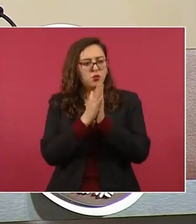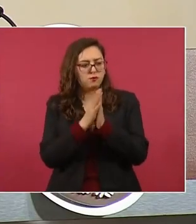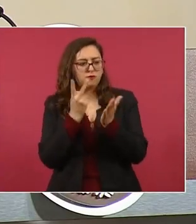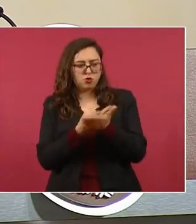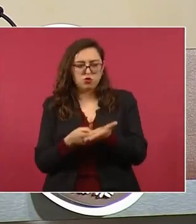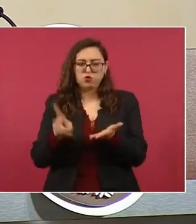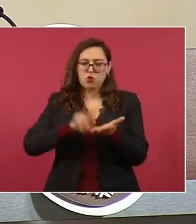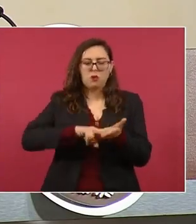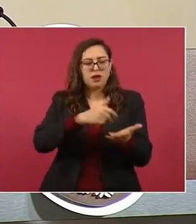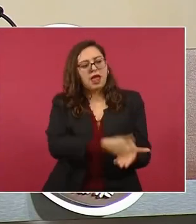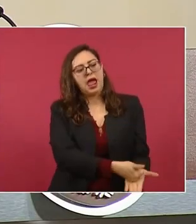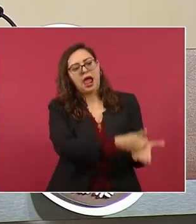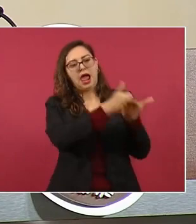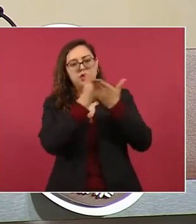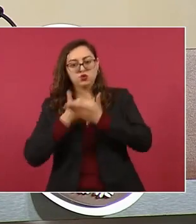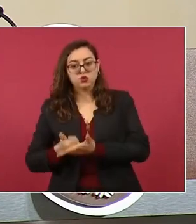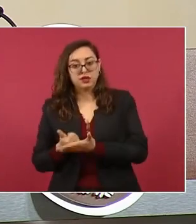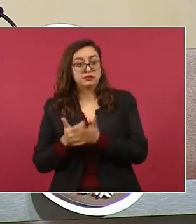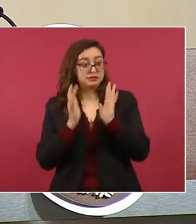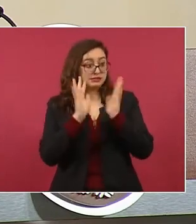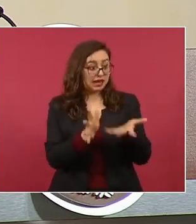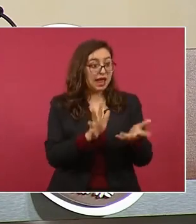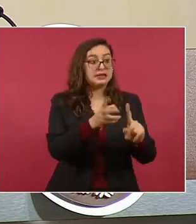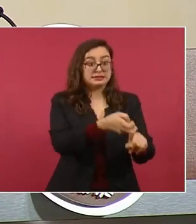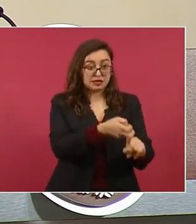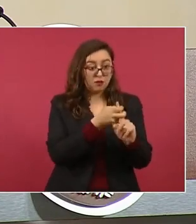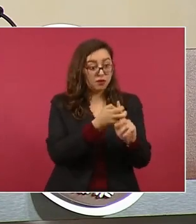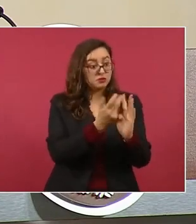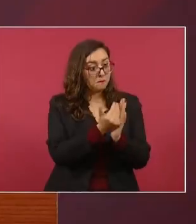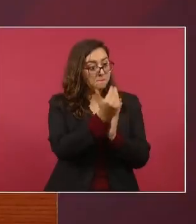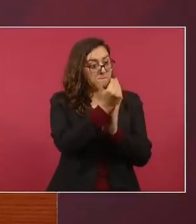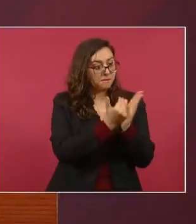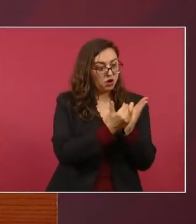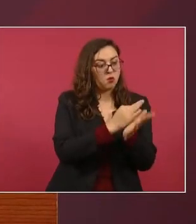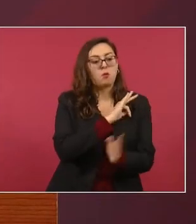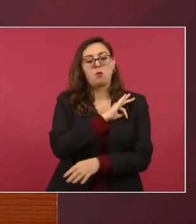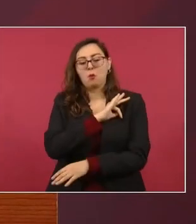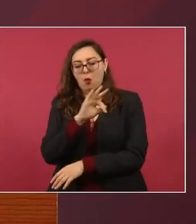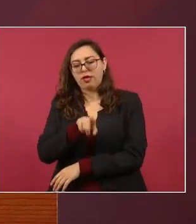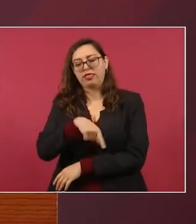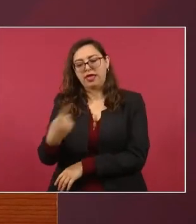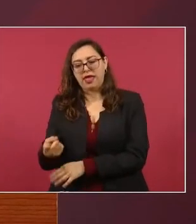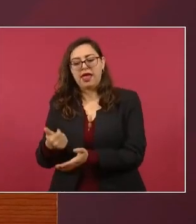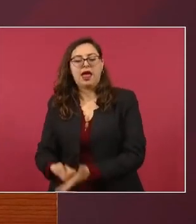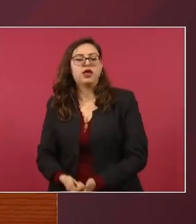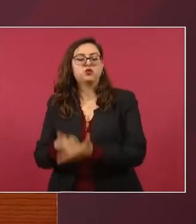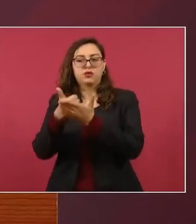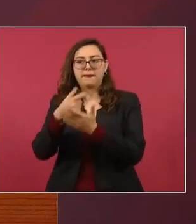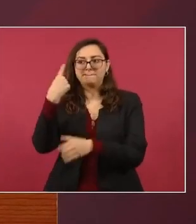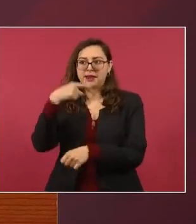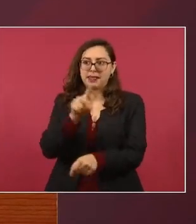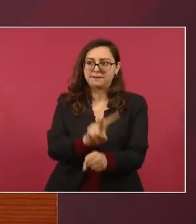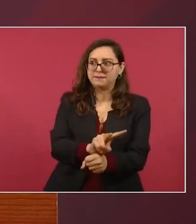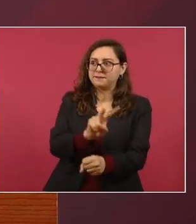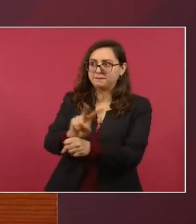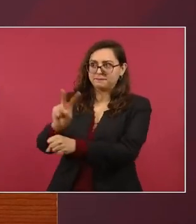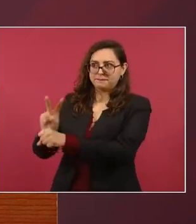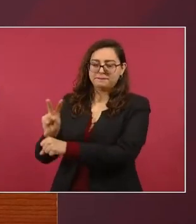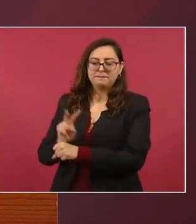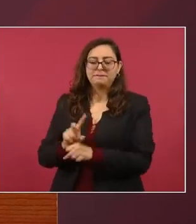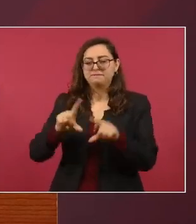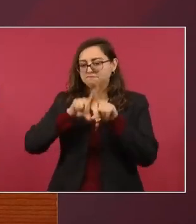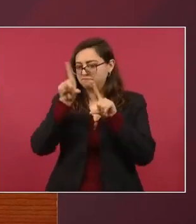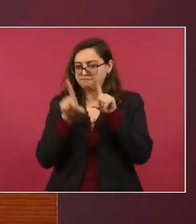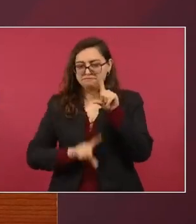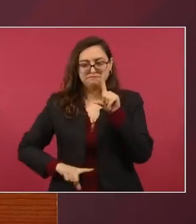ahora atiendan, dado que tienen menos casos de secuestros, la situación de las extorsiones y cobros de piso del